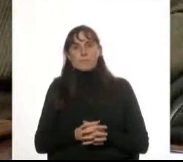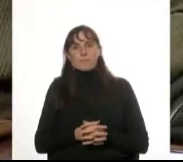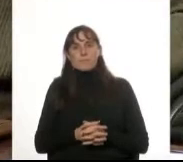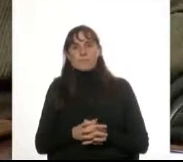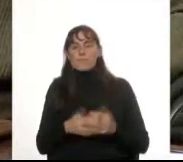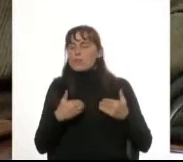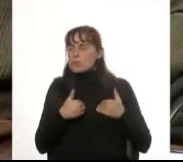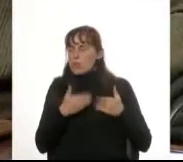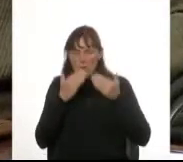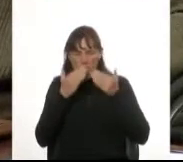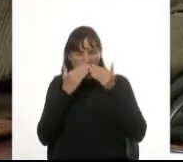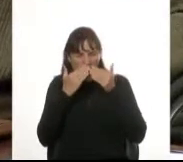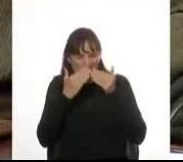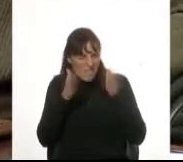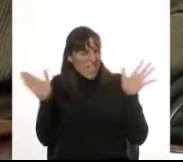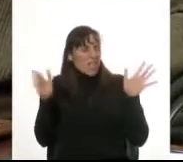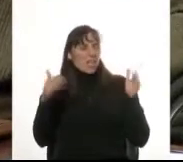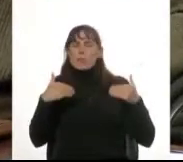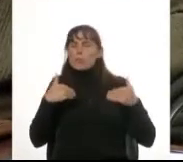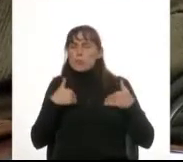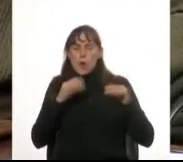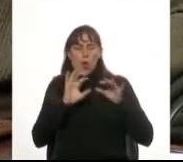que estoy abierto y soy libre.